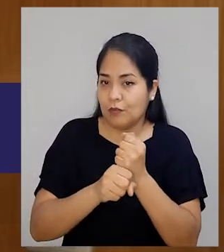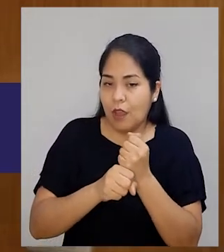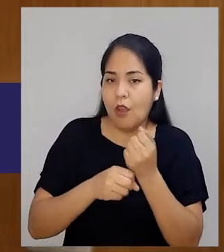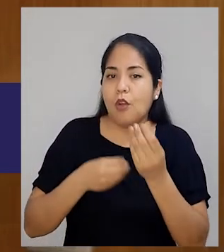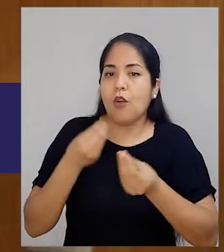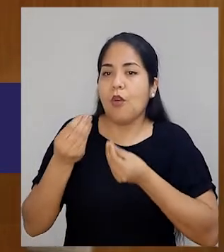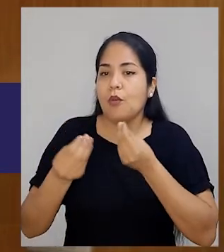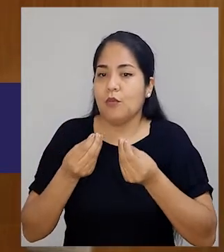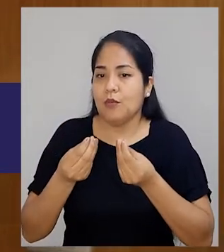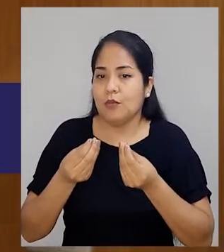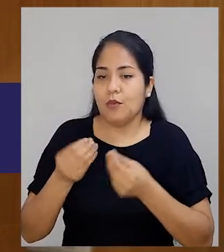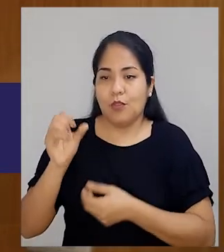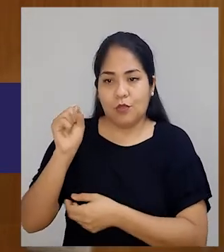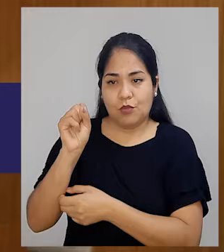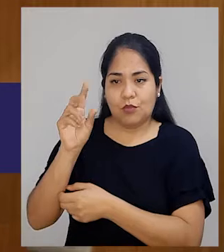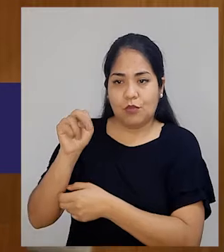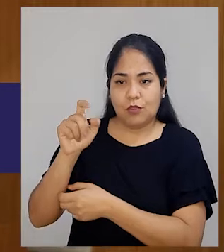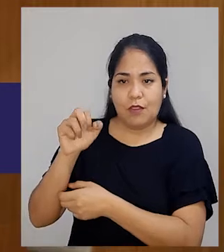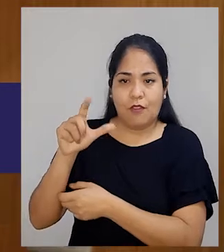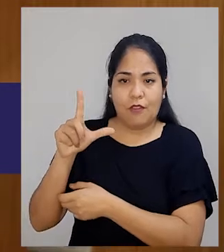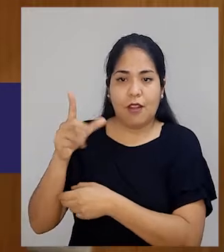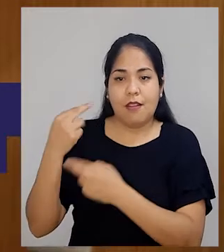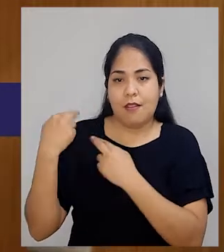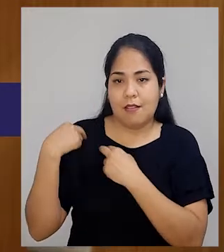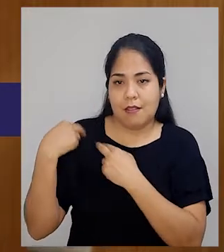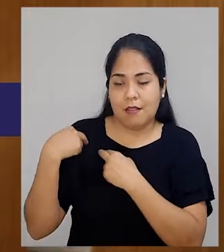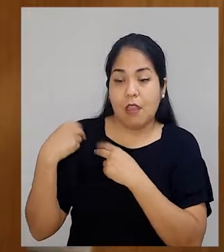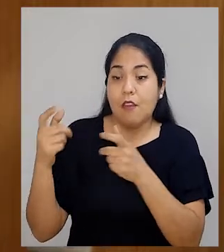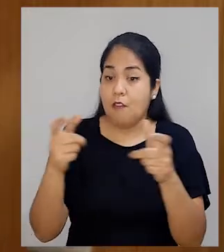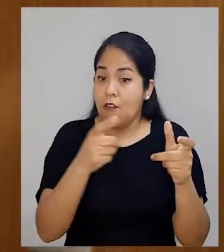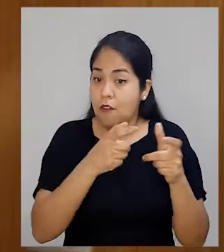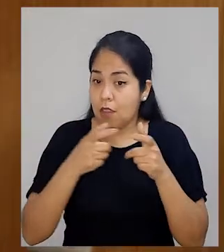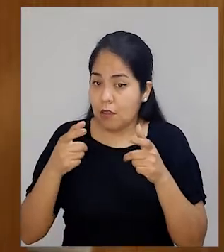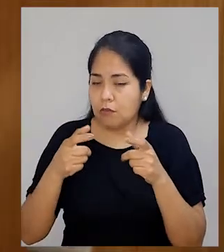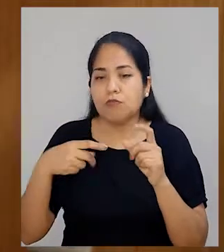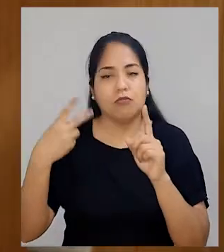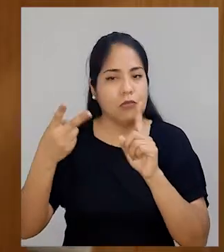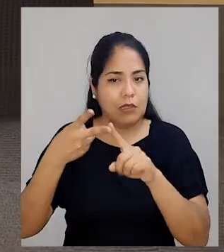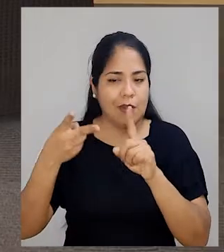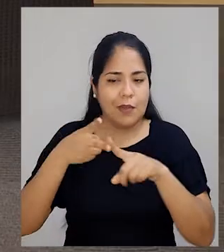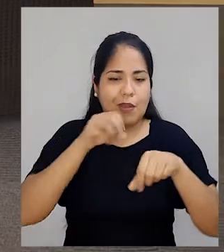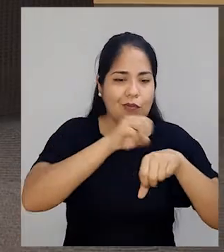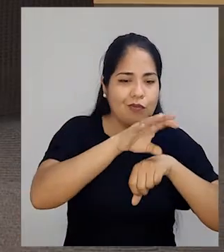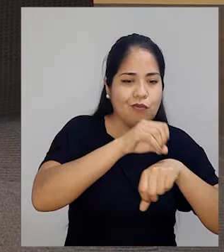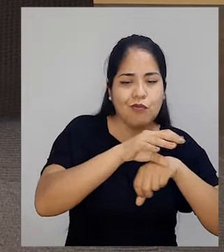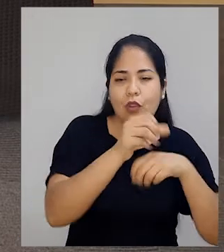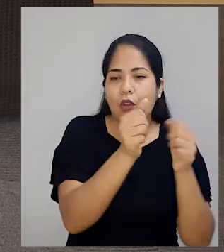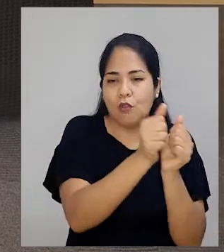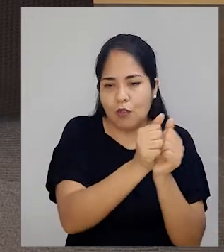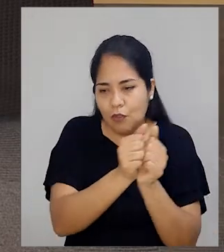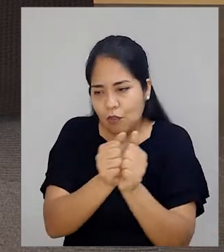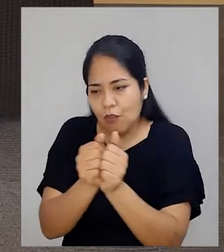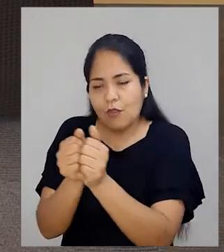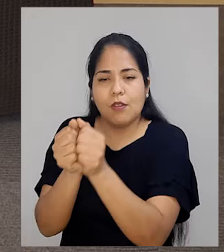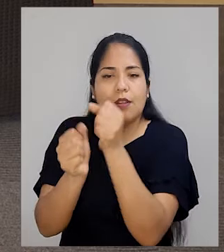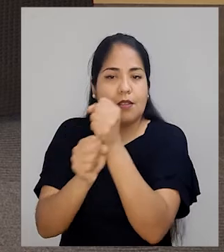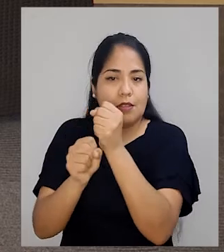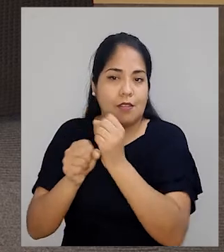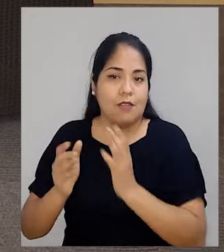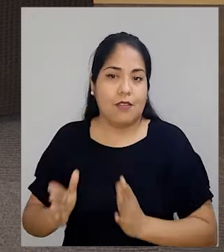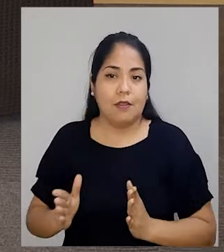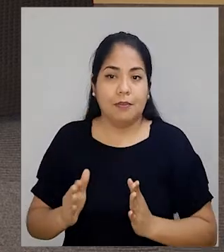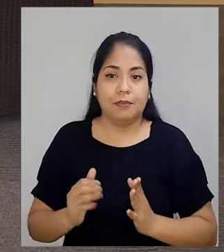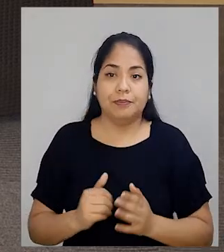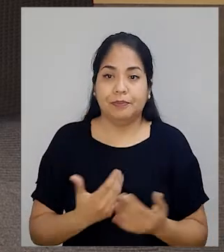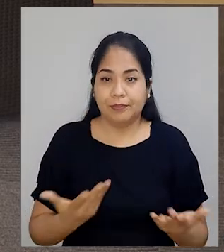dos actividades principales, si se quiere, de SUNAFIL. La fiscalización, pero también el rol de orientación, el rol de acompañamiento